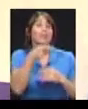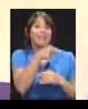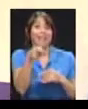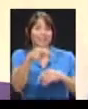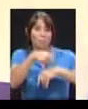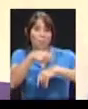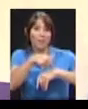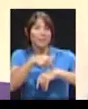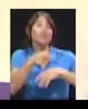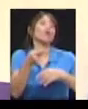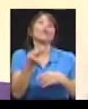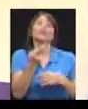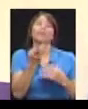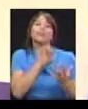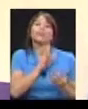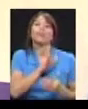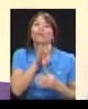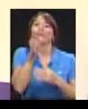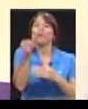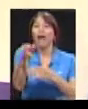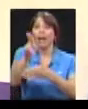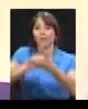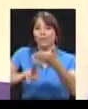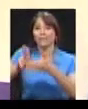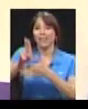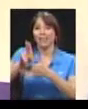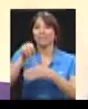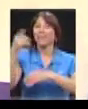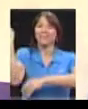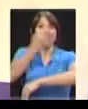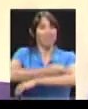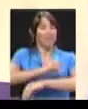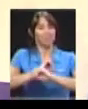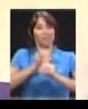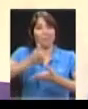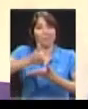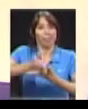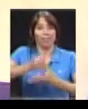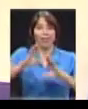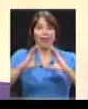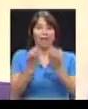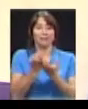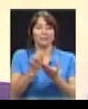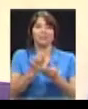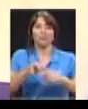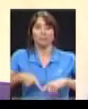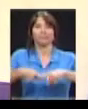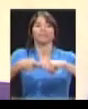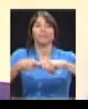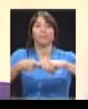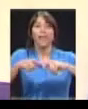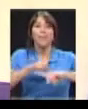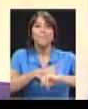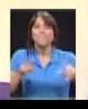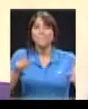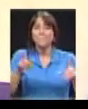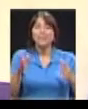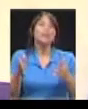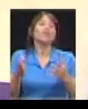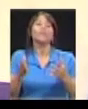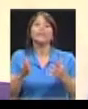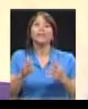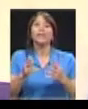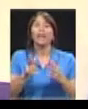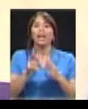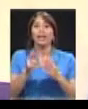y hubo una... Ese día no dio clases, sino que la clase la suspendieron. Pero alguien que a